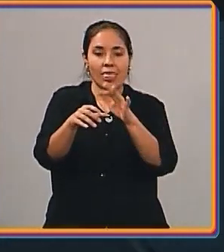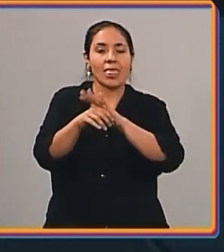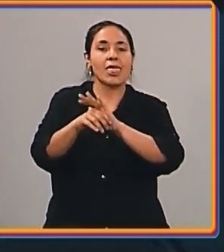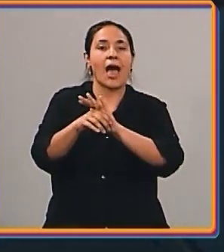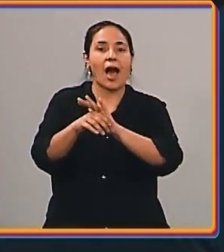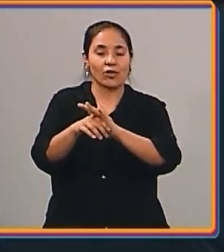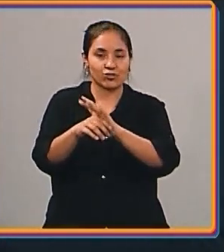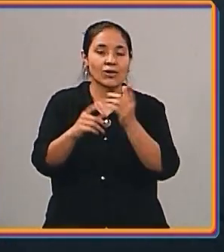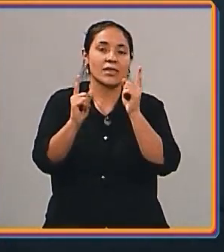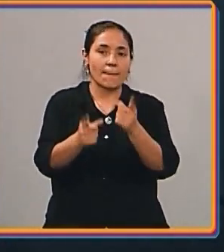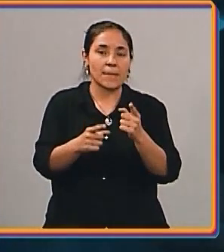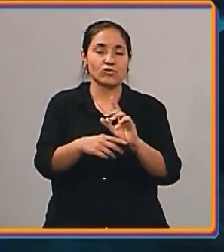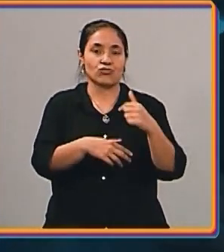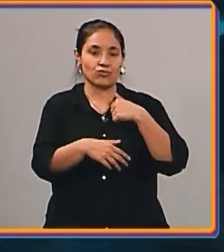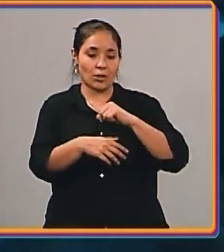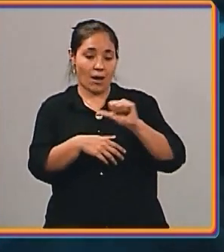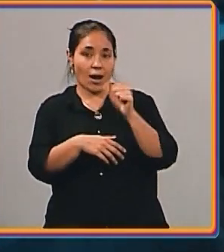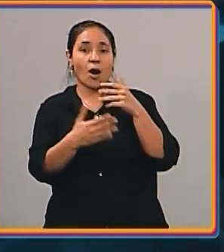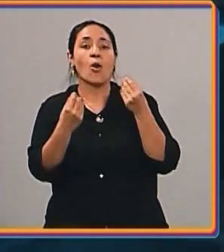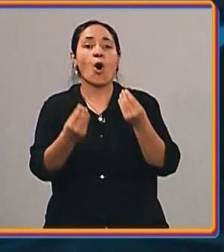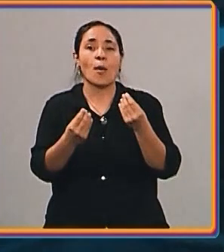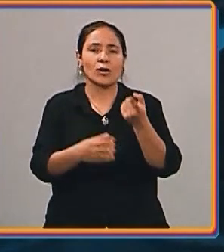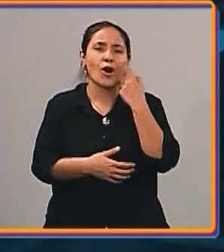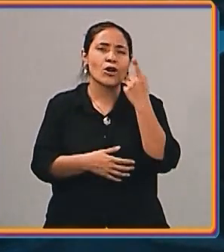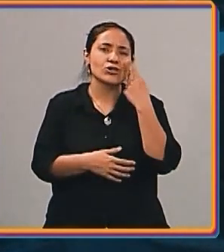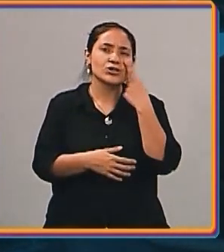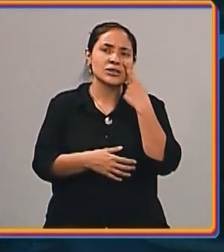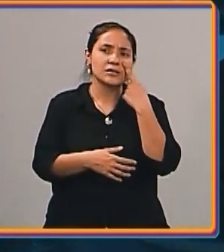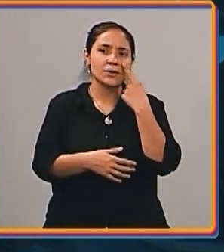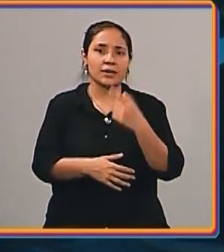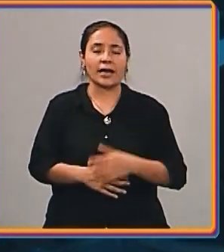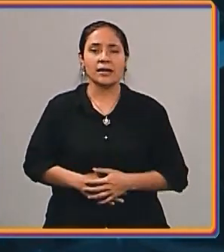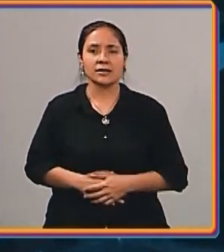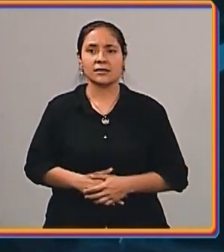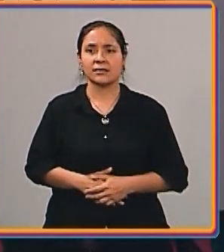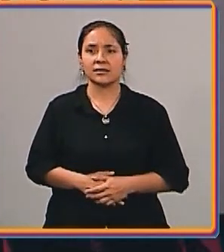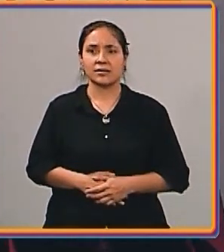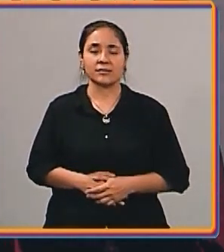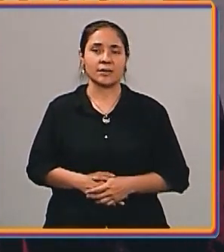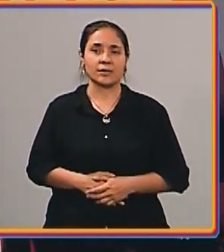pueda vencer a mis contrincantes, está basado en un conocidísimo juego de PC.